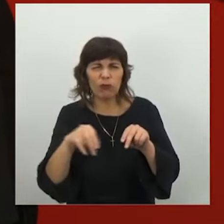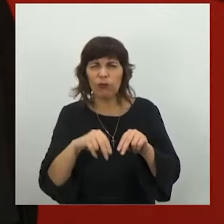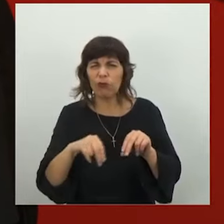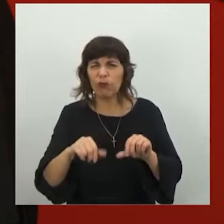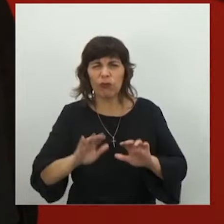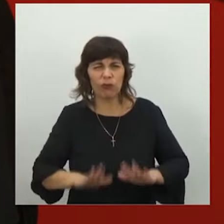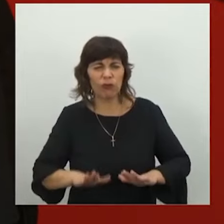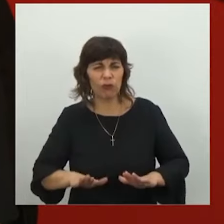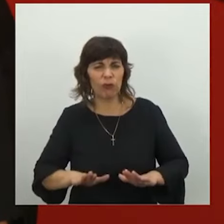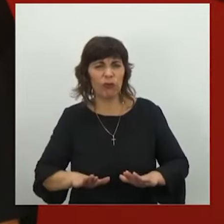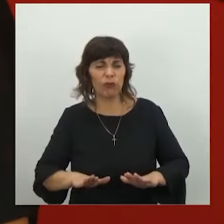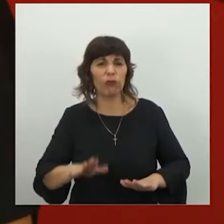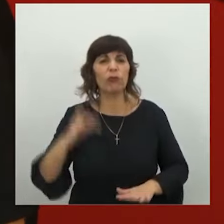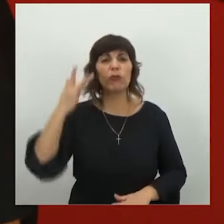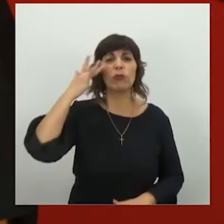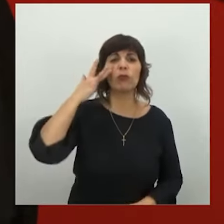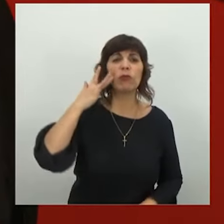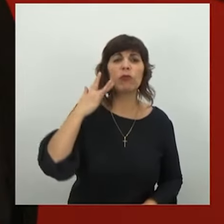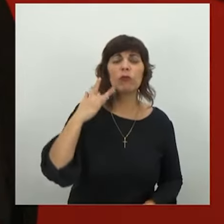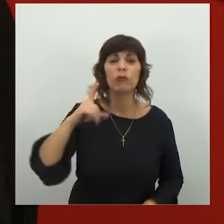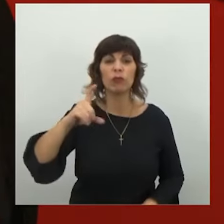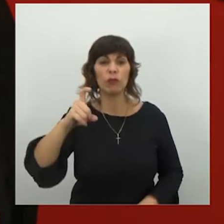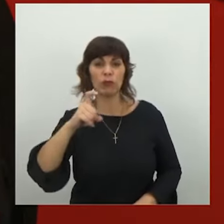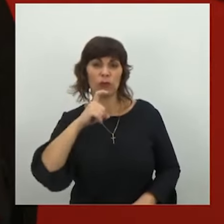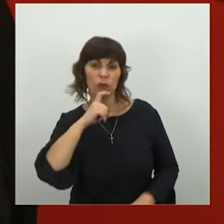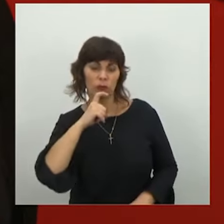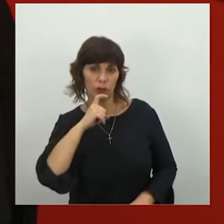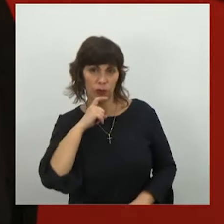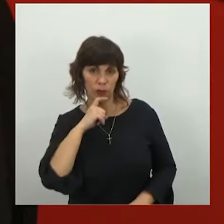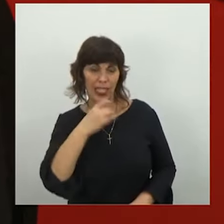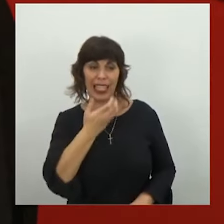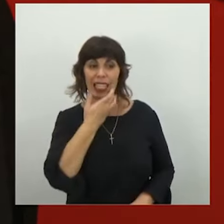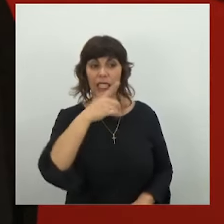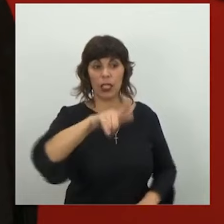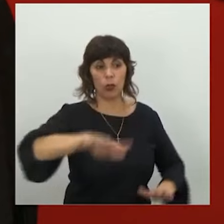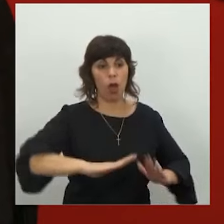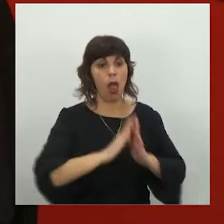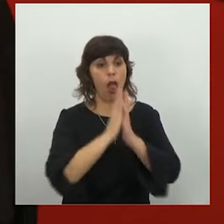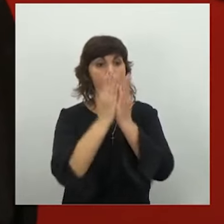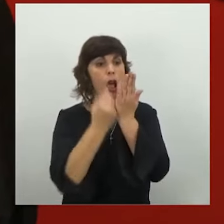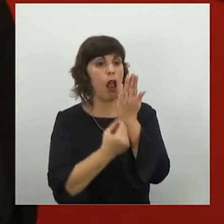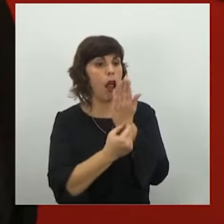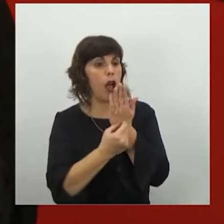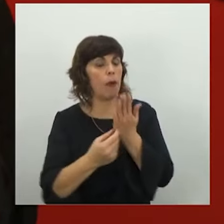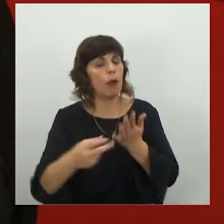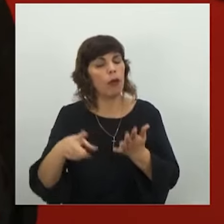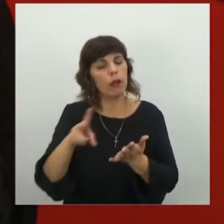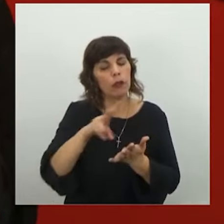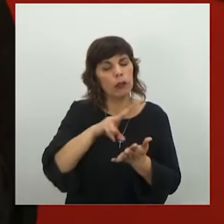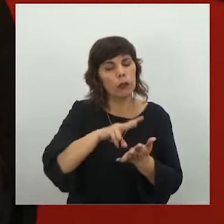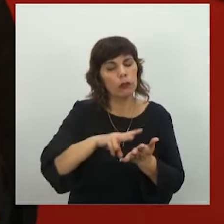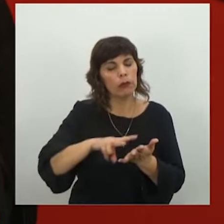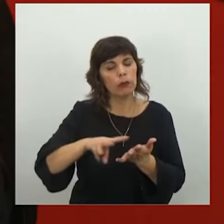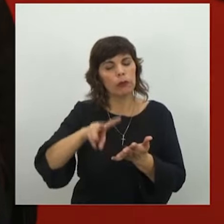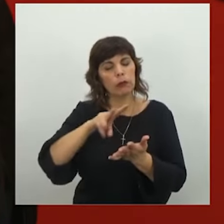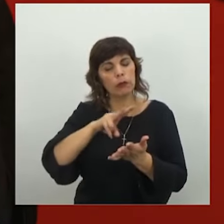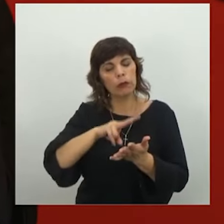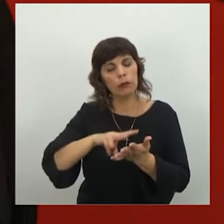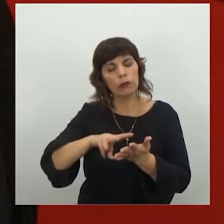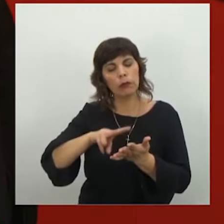sedimentos, ese fondo con la tierra? Es cuando lees la Biblia. El leer la Biblia